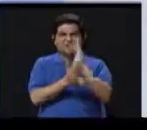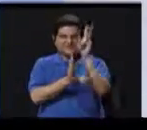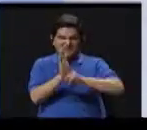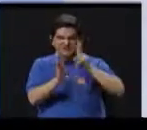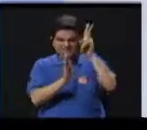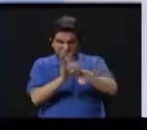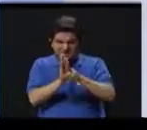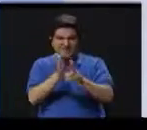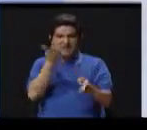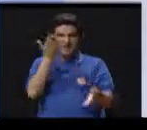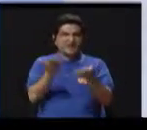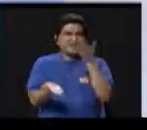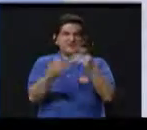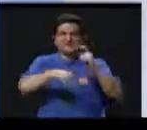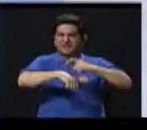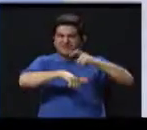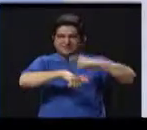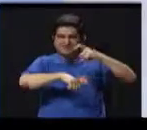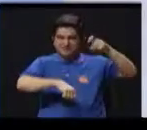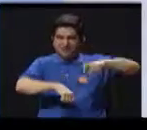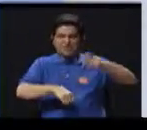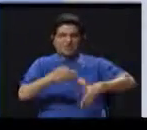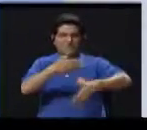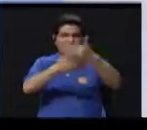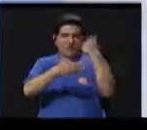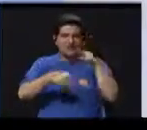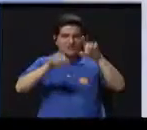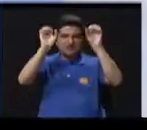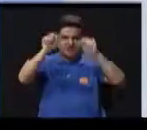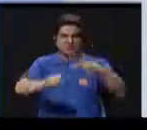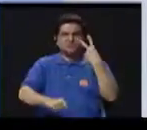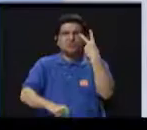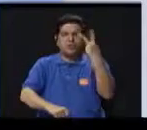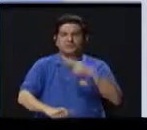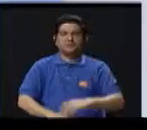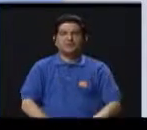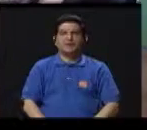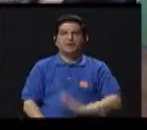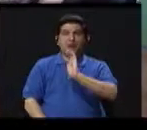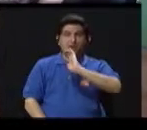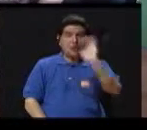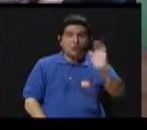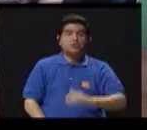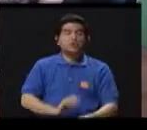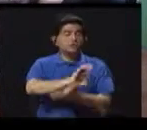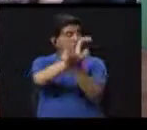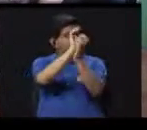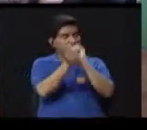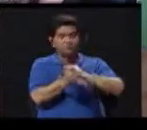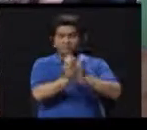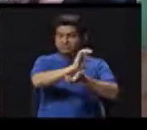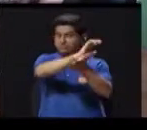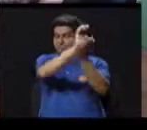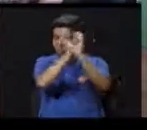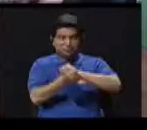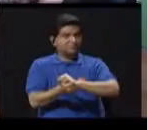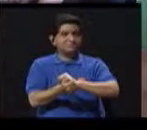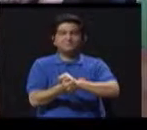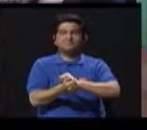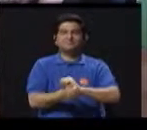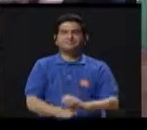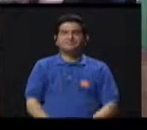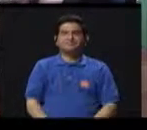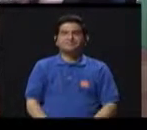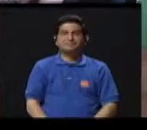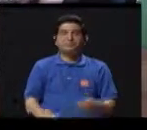el documental pasó tal vez un poco de tiempo antes de que ellos lo pudieran ver. Entonces, los niños son muy cambiantes, ¿verdad? Entonces, claro.